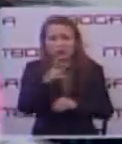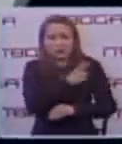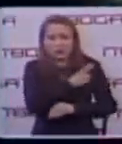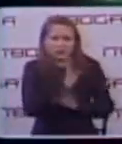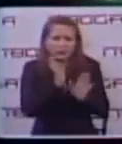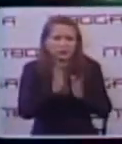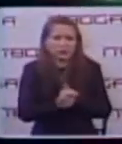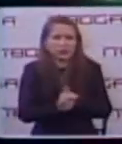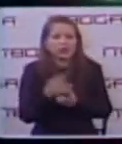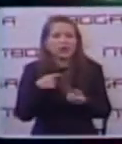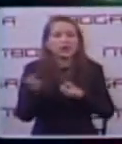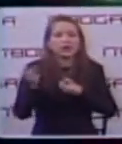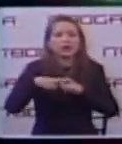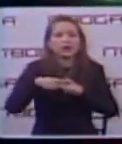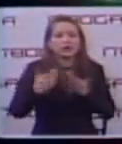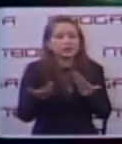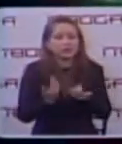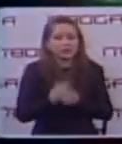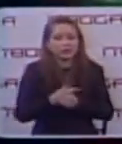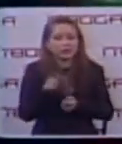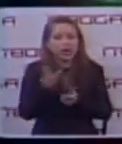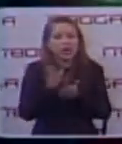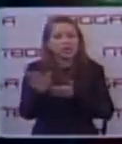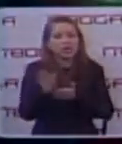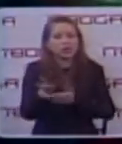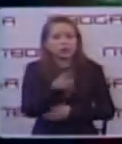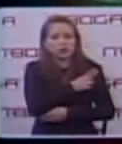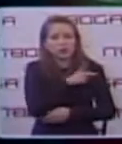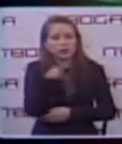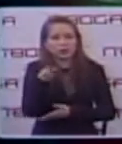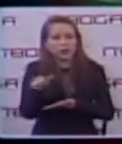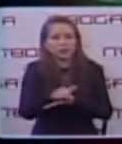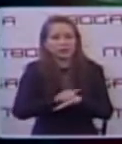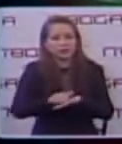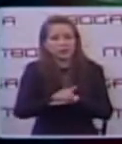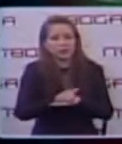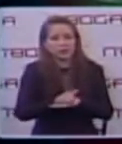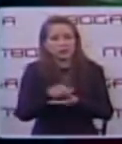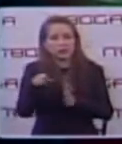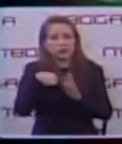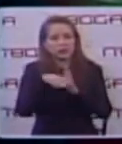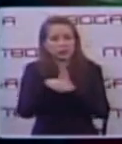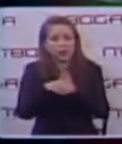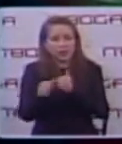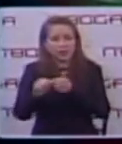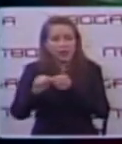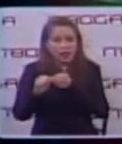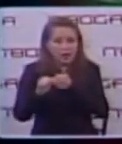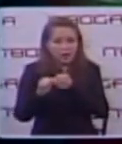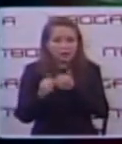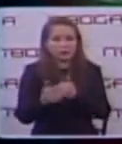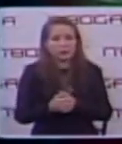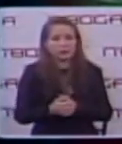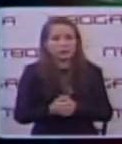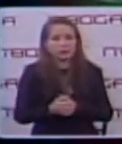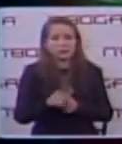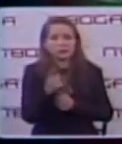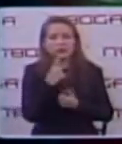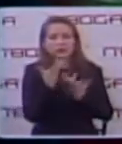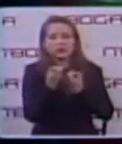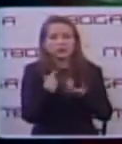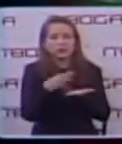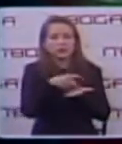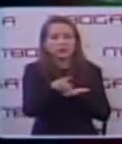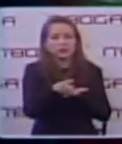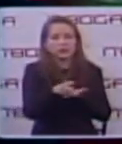universidad. Las inscripciones se pueden realizar en la tesorería de la Universidad de la SUAI, en el Banco del Austro. Solo se dice que se quiere